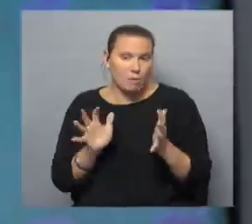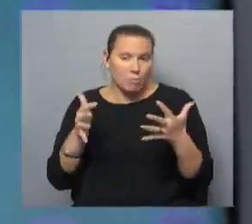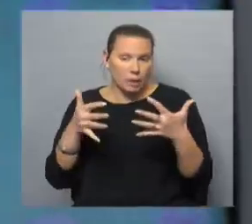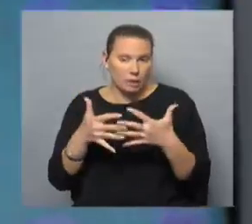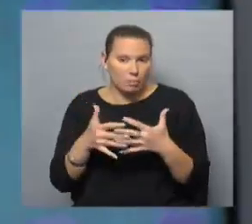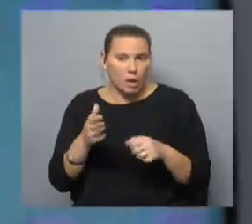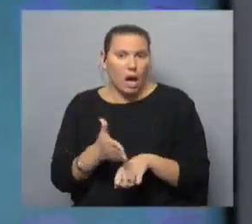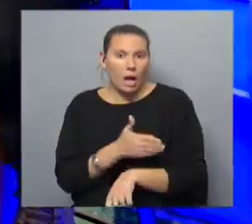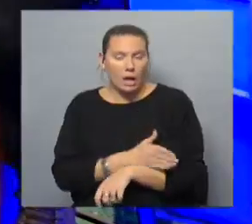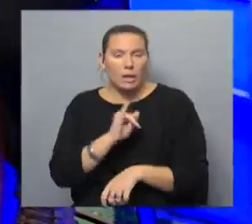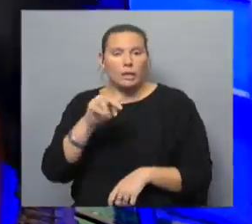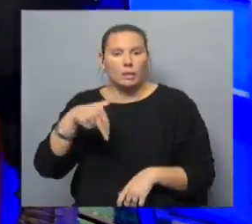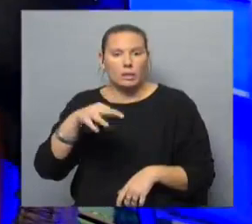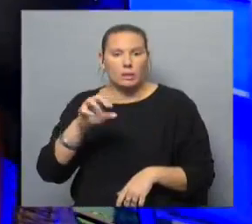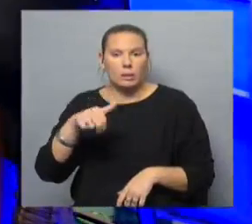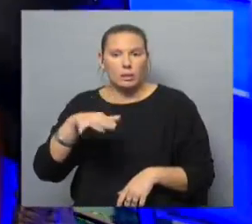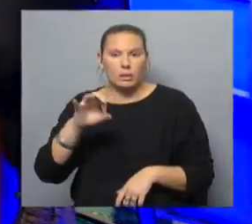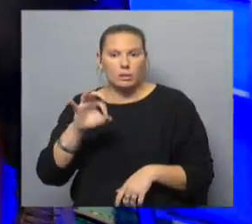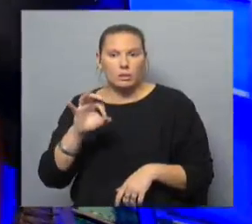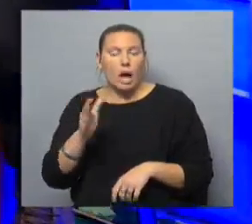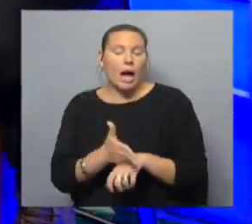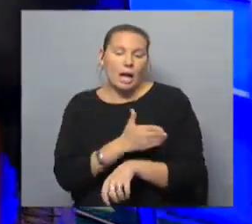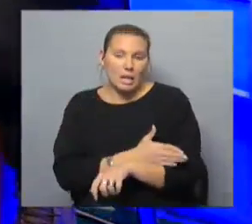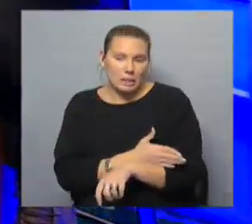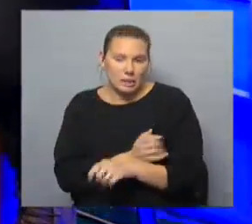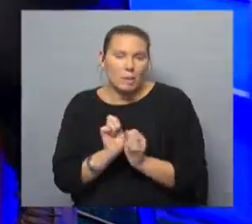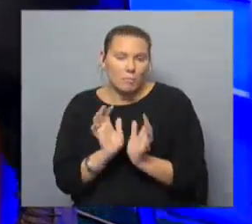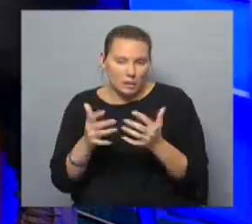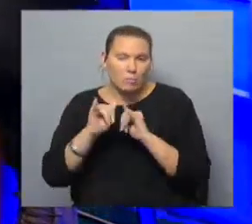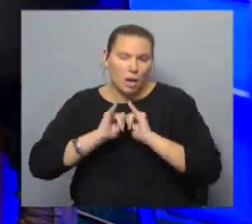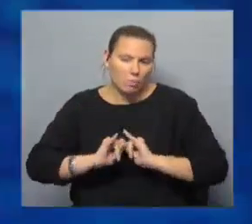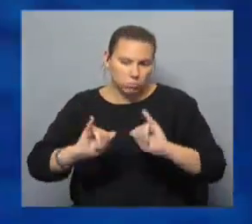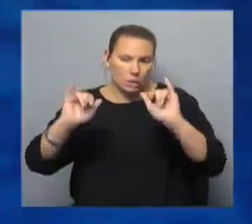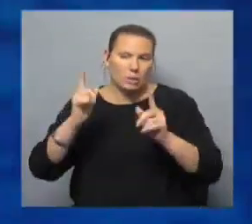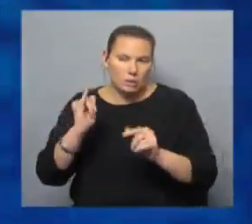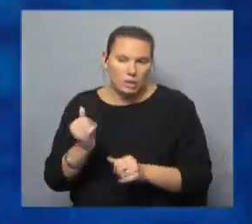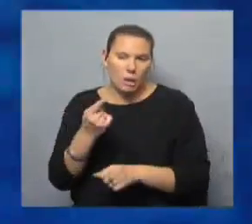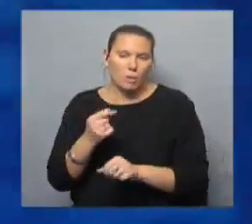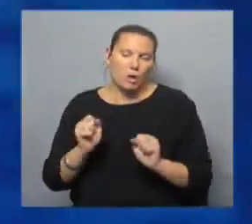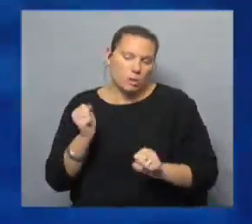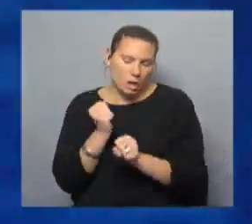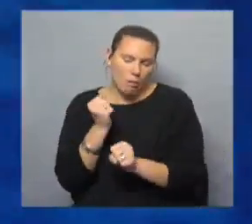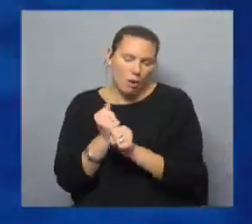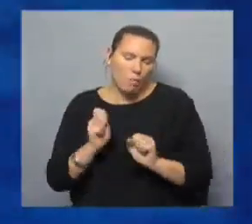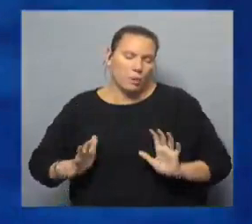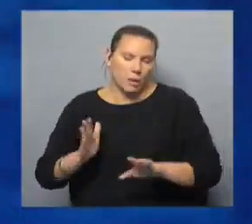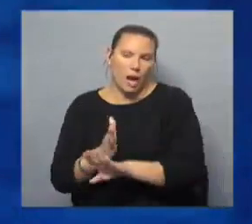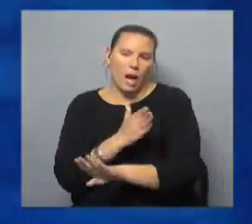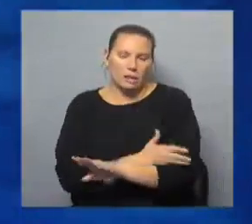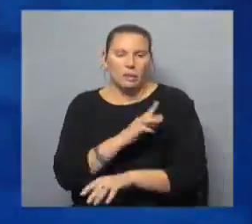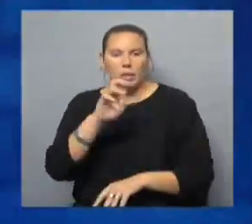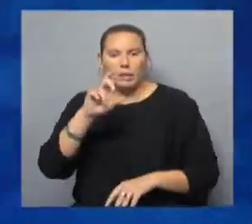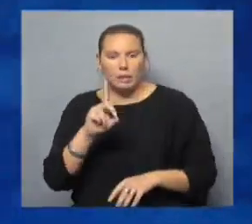intenso previo, ¿no? Intenso previo pandemia. Si bien lo lanzamos en pandemia, el trabajo de composición fue previo. Y bueno, y Red ya nos